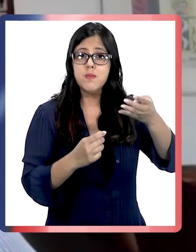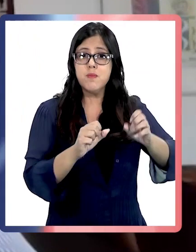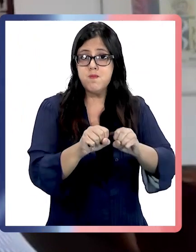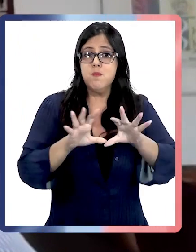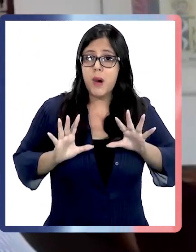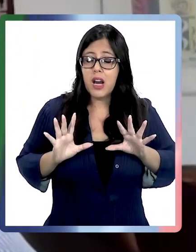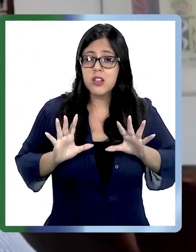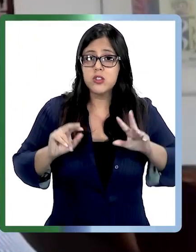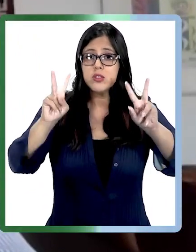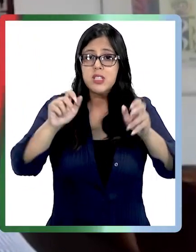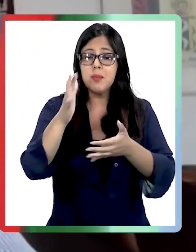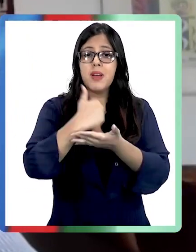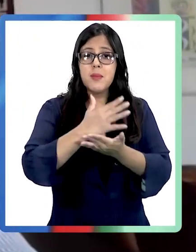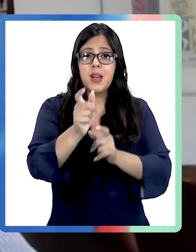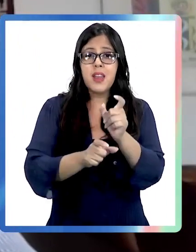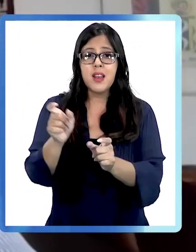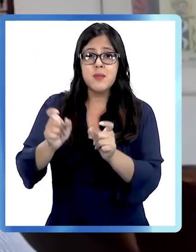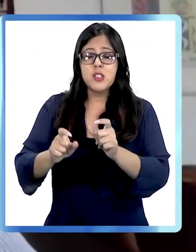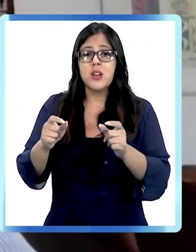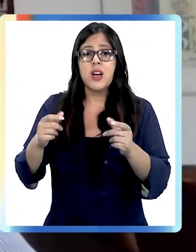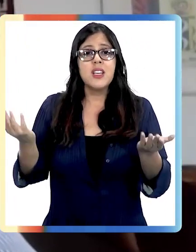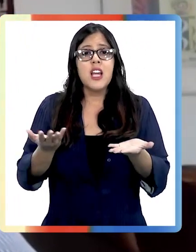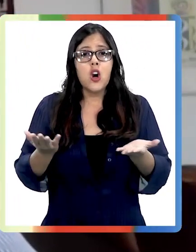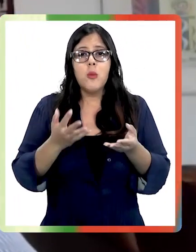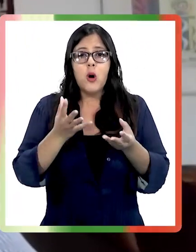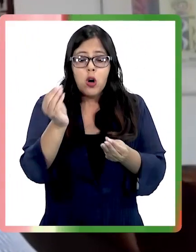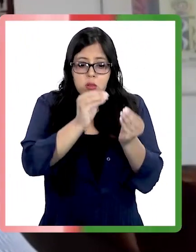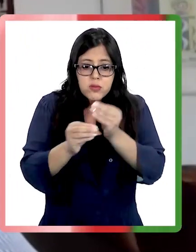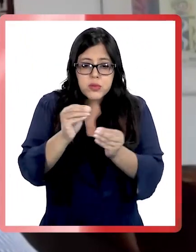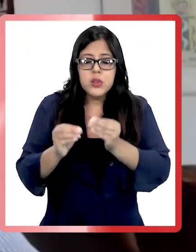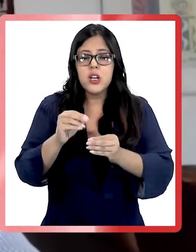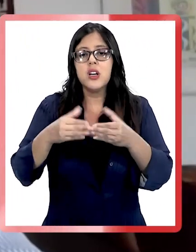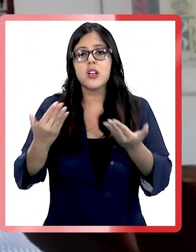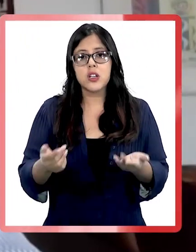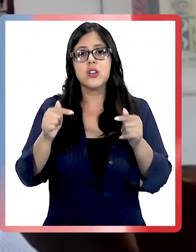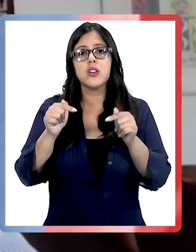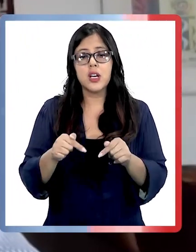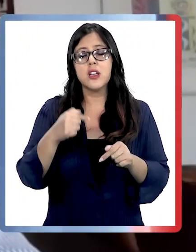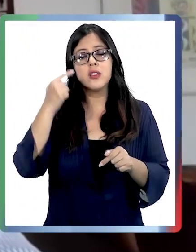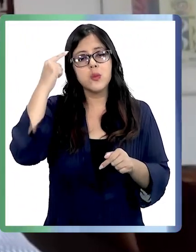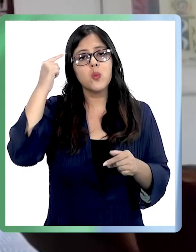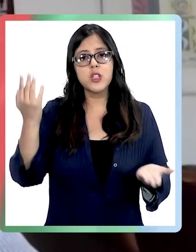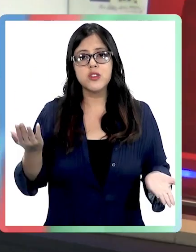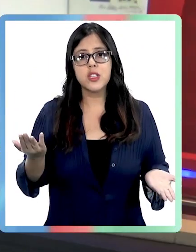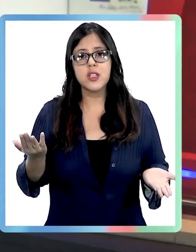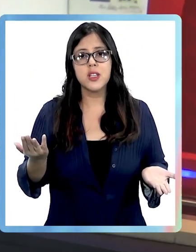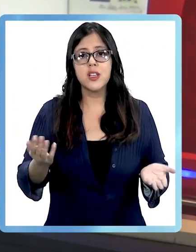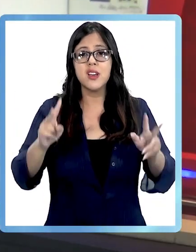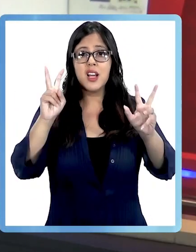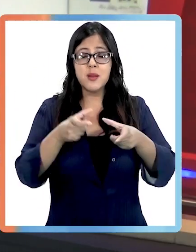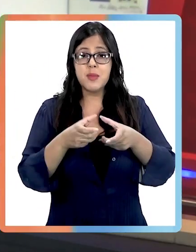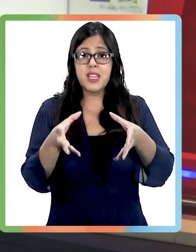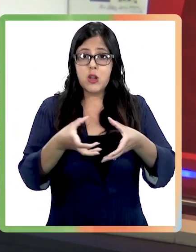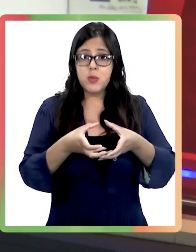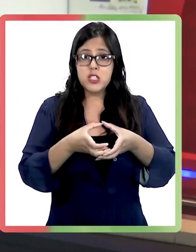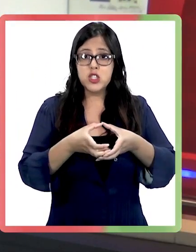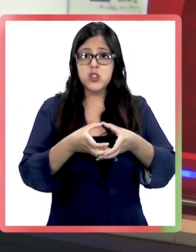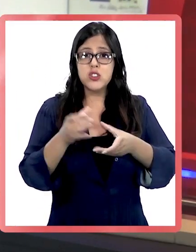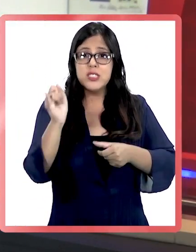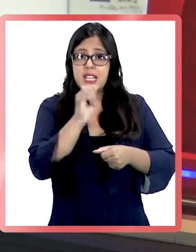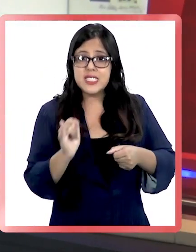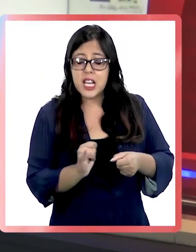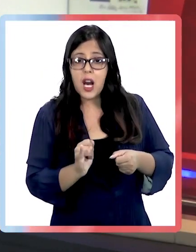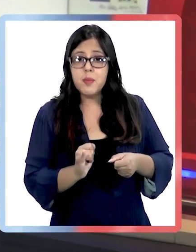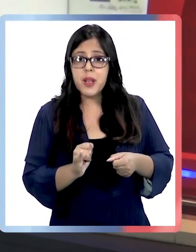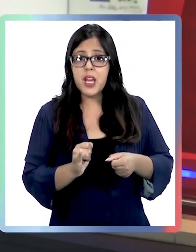esto en los planes de las personas y cómo se va a ir incorporando. Entonces, efectivamente, yo creo que la Asociación de ISAPRES ha